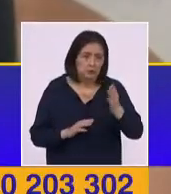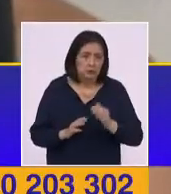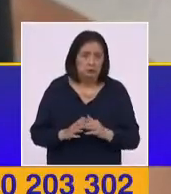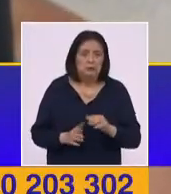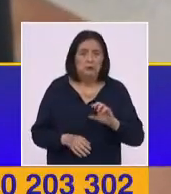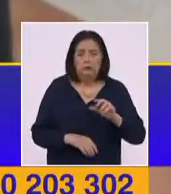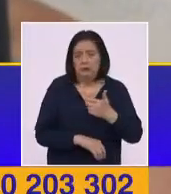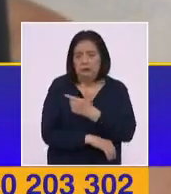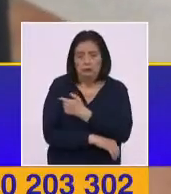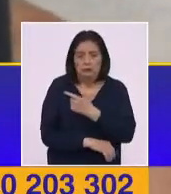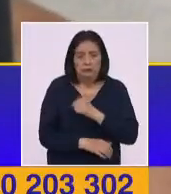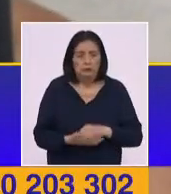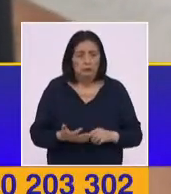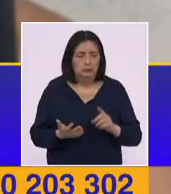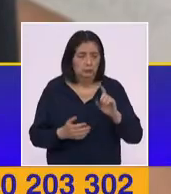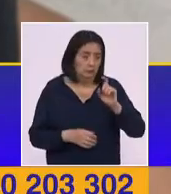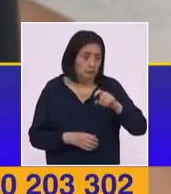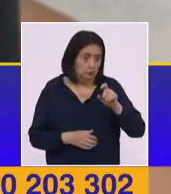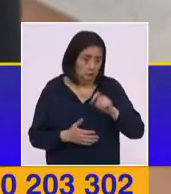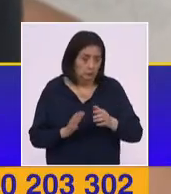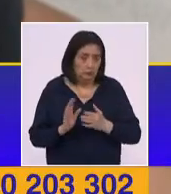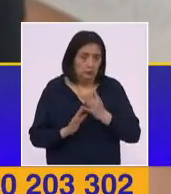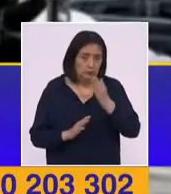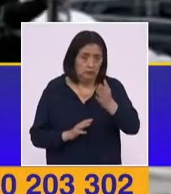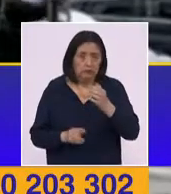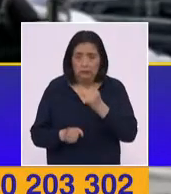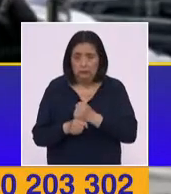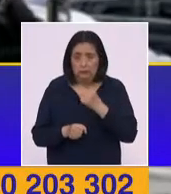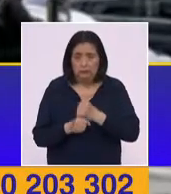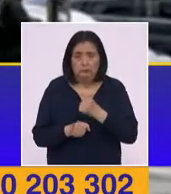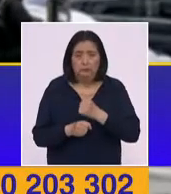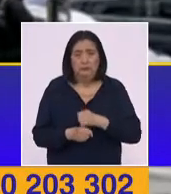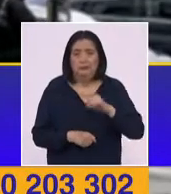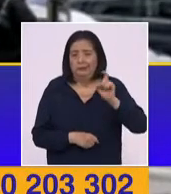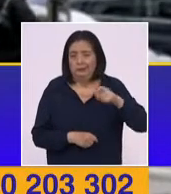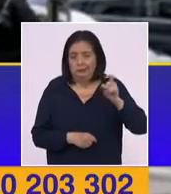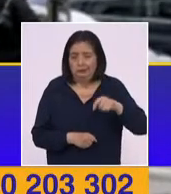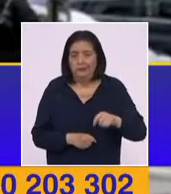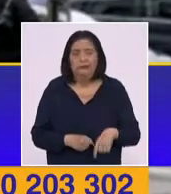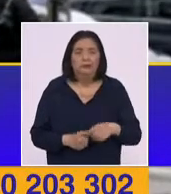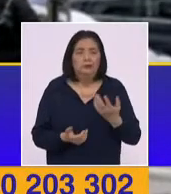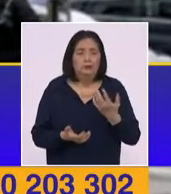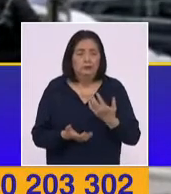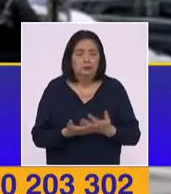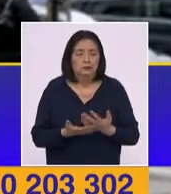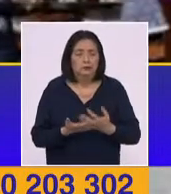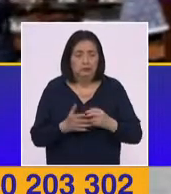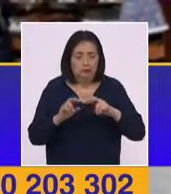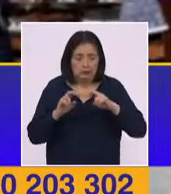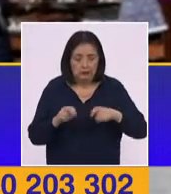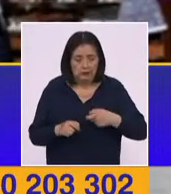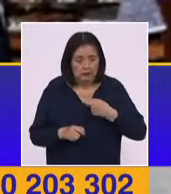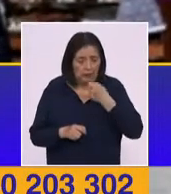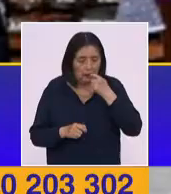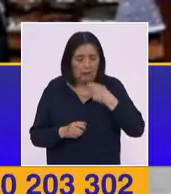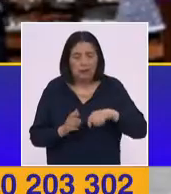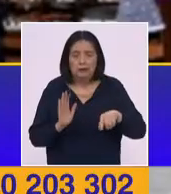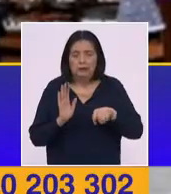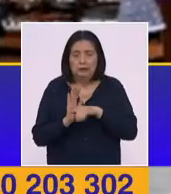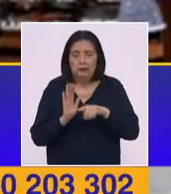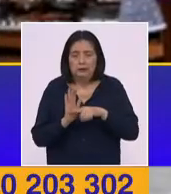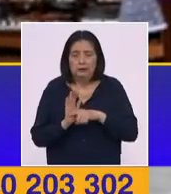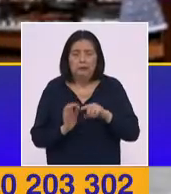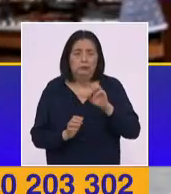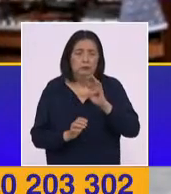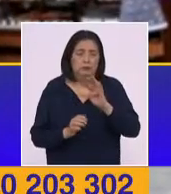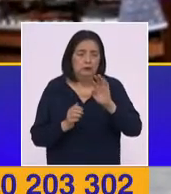de vacunación. Y quienes necesiten acudir a sus centros de trabajo deberán presentar una prueba PCR negativa cada